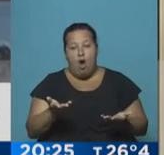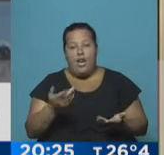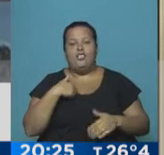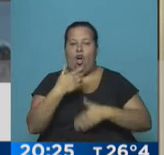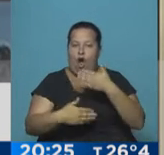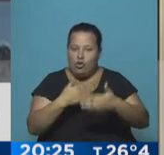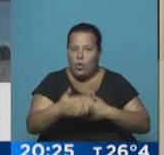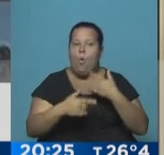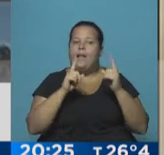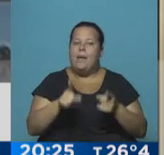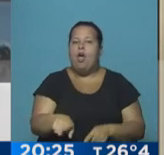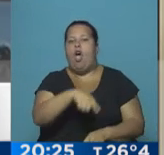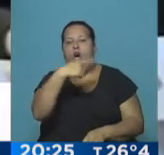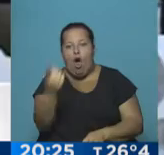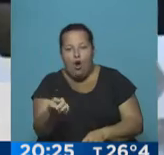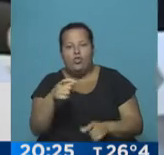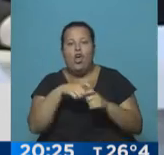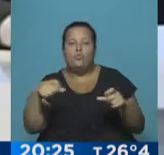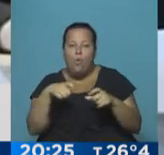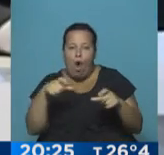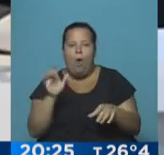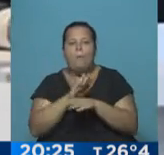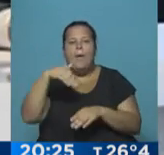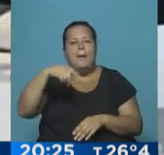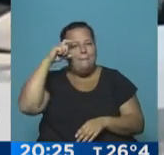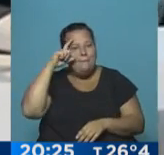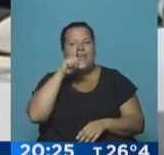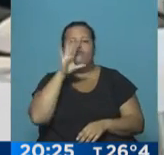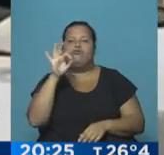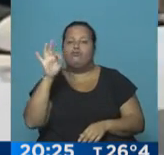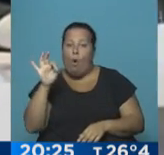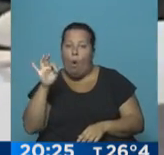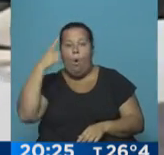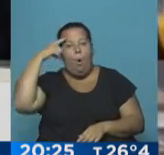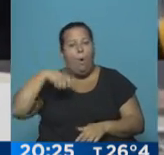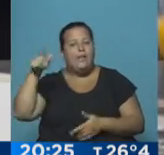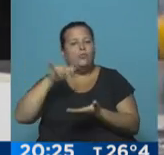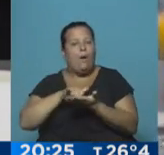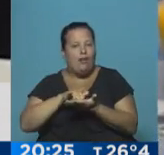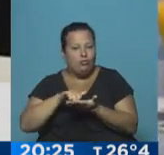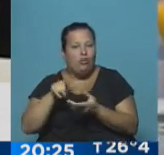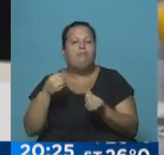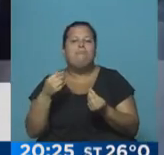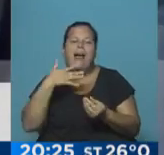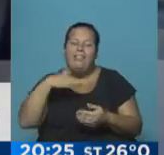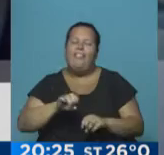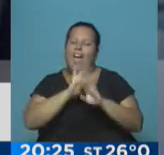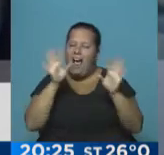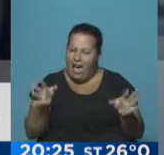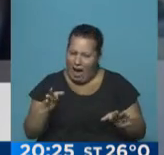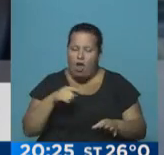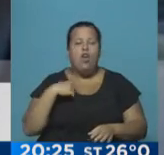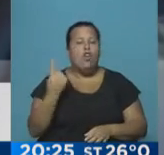estamos avanzando también con otros bonistas, los llamados MeToos, en la Corte de Nueva York, para que se entienda que